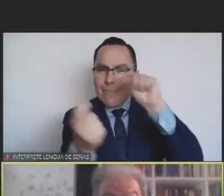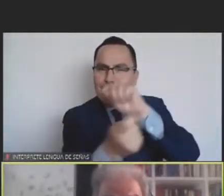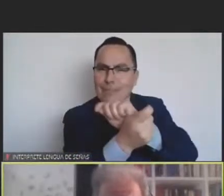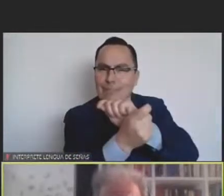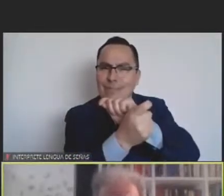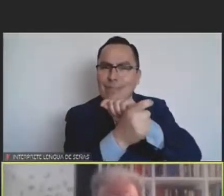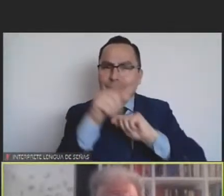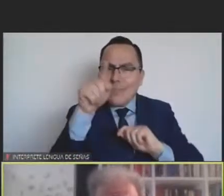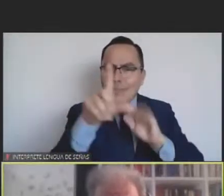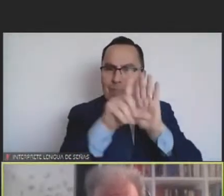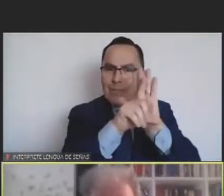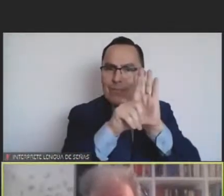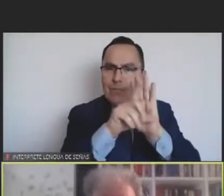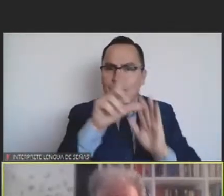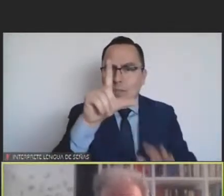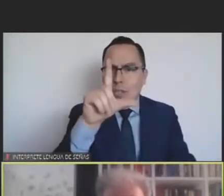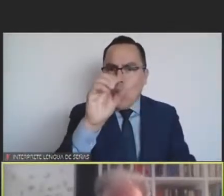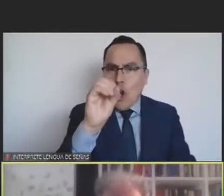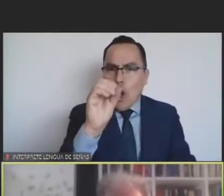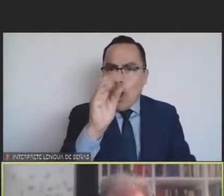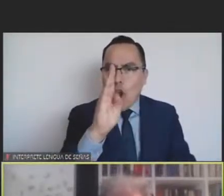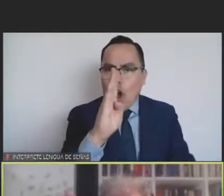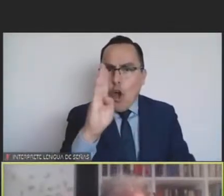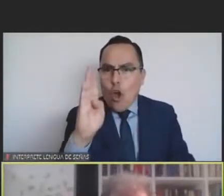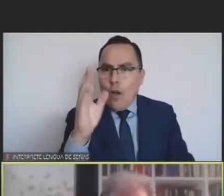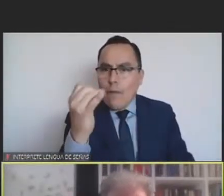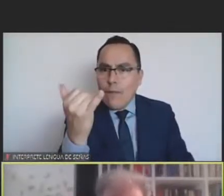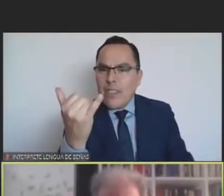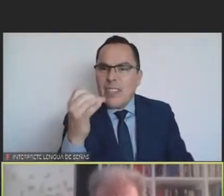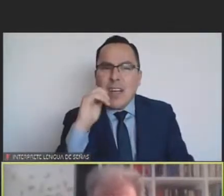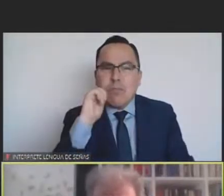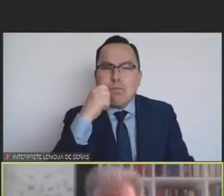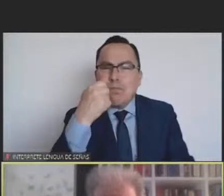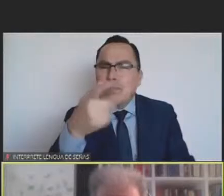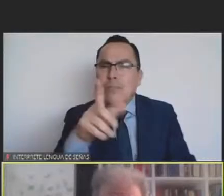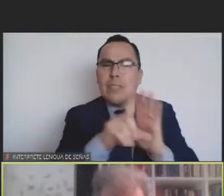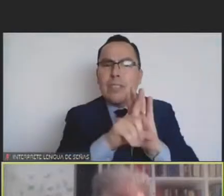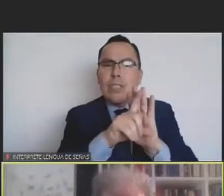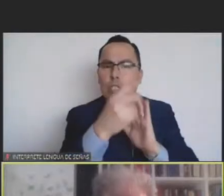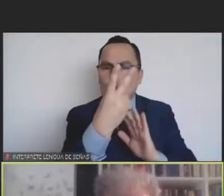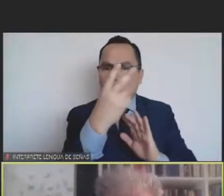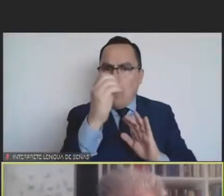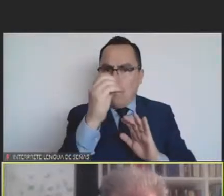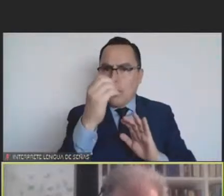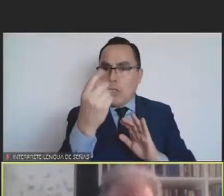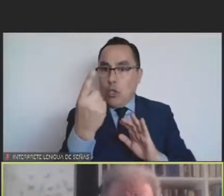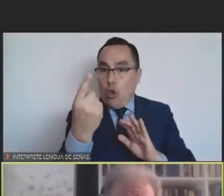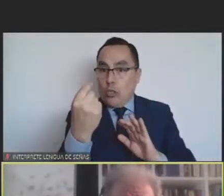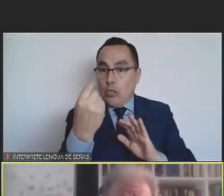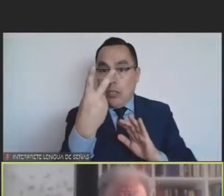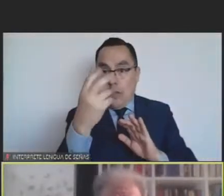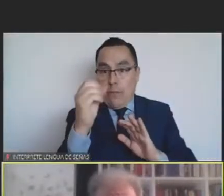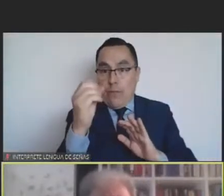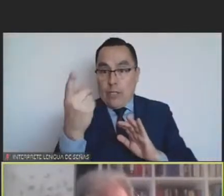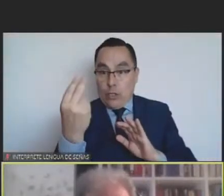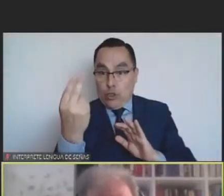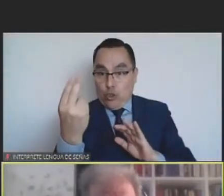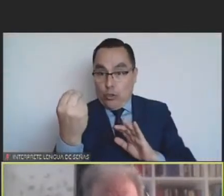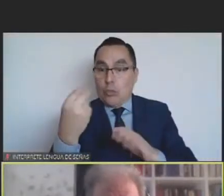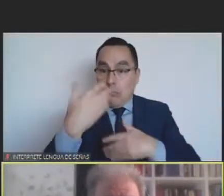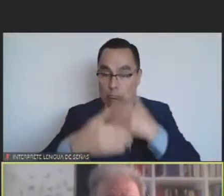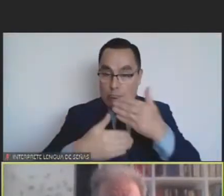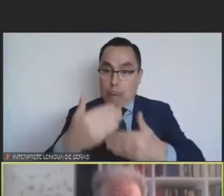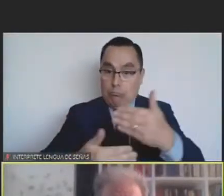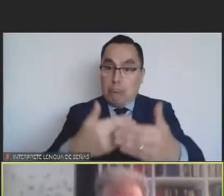que tenemos una ley. Antes no la teníamos. Esta ley se aprobó más o menos 2011-2012 y por lo tanto está dentro de los avances. Y no hay